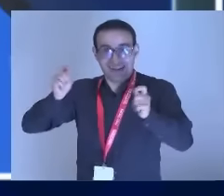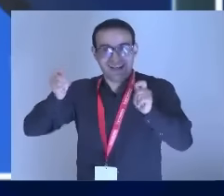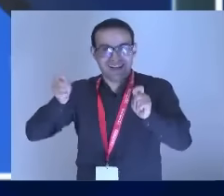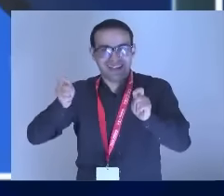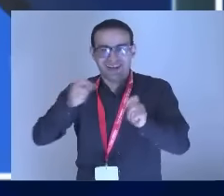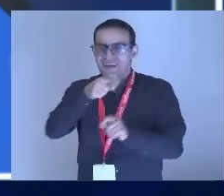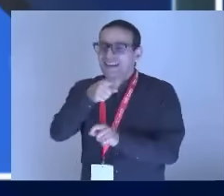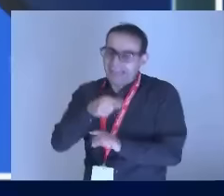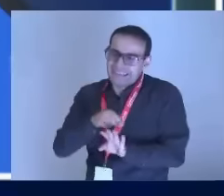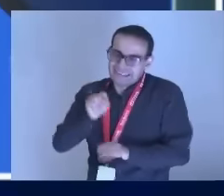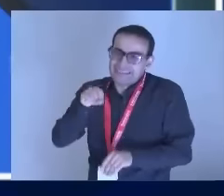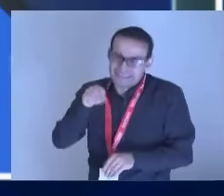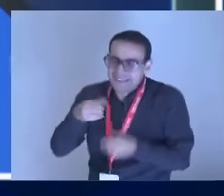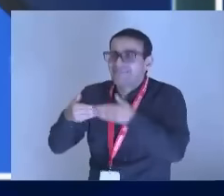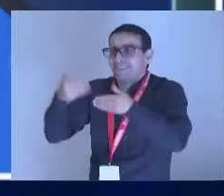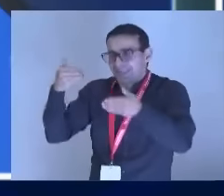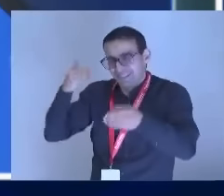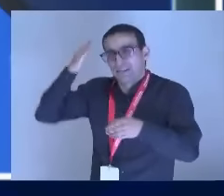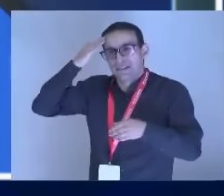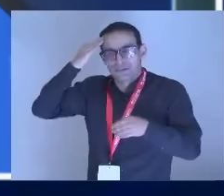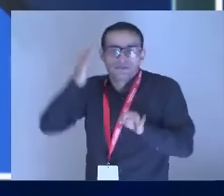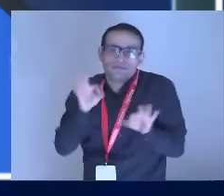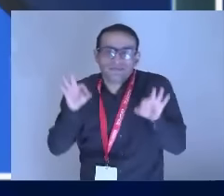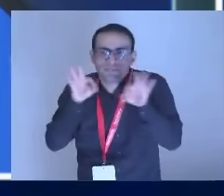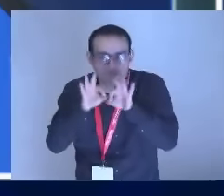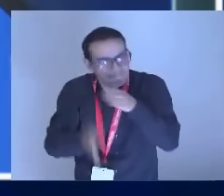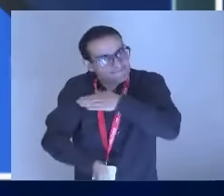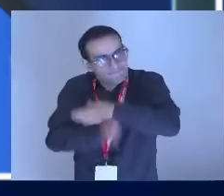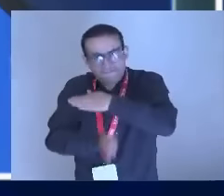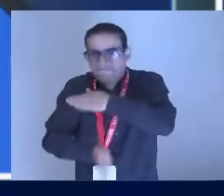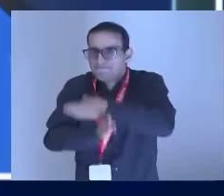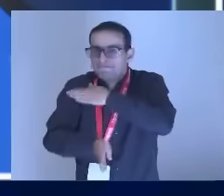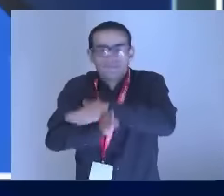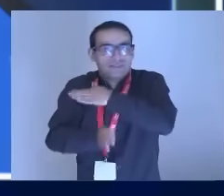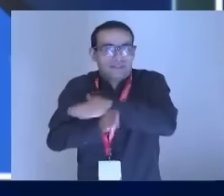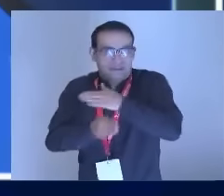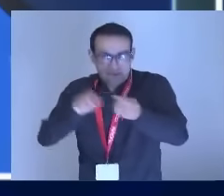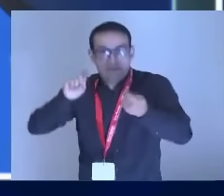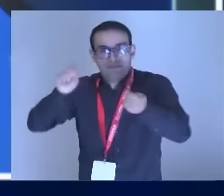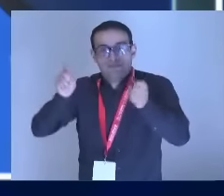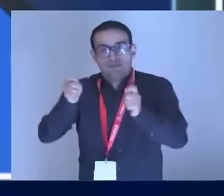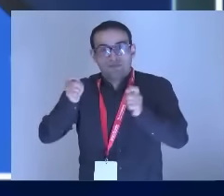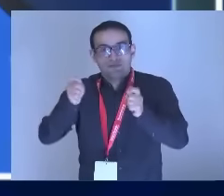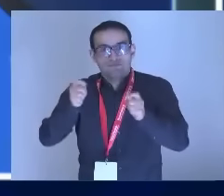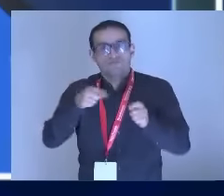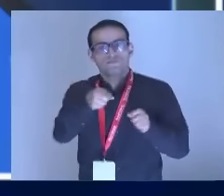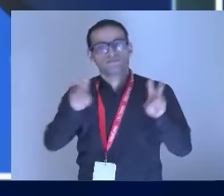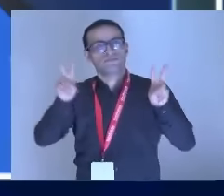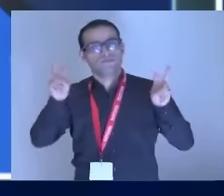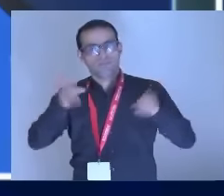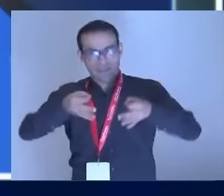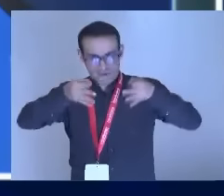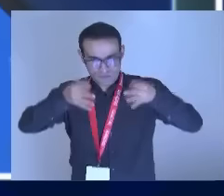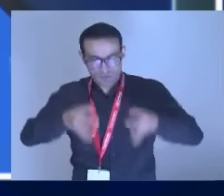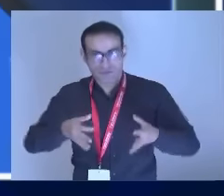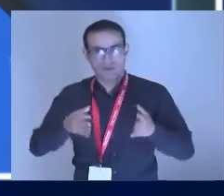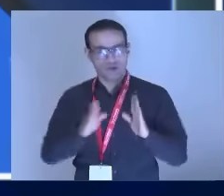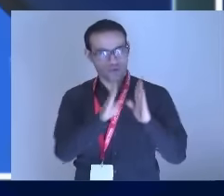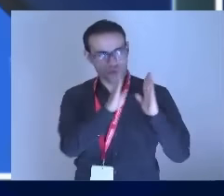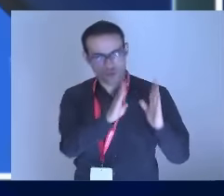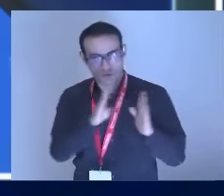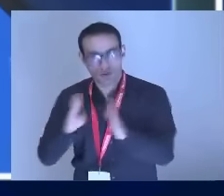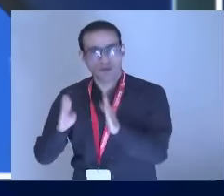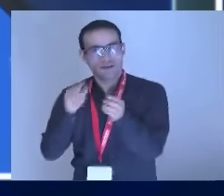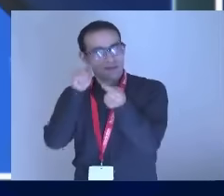imperativo construir sobre lo construido la seguridad el orden público la búsqueda de la paz